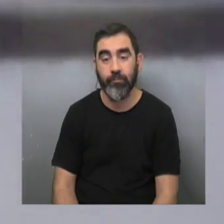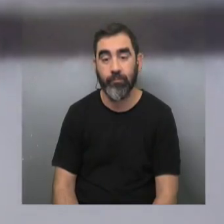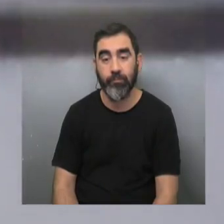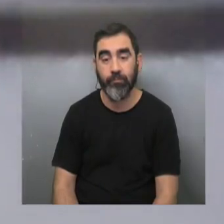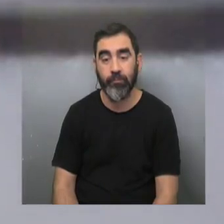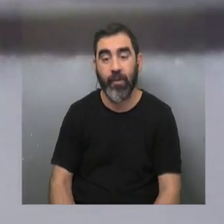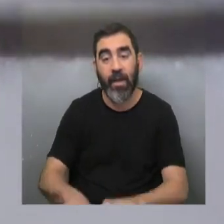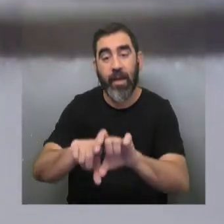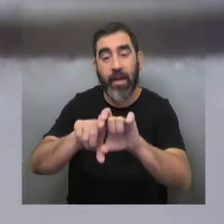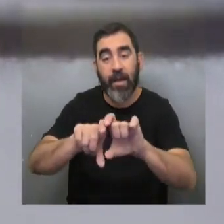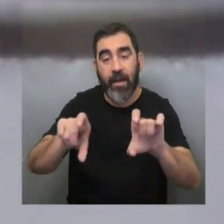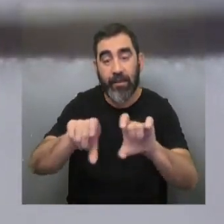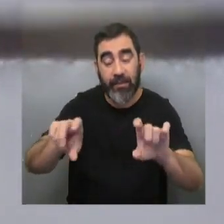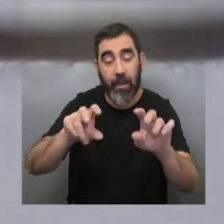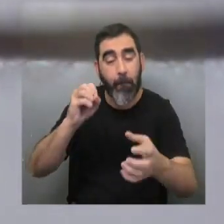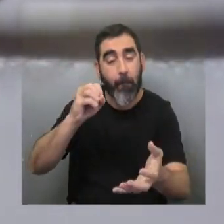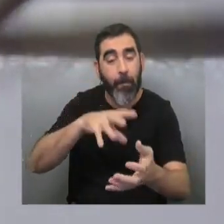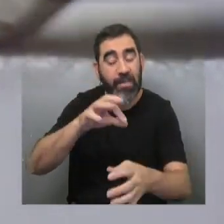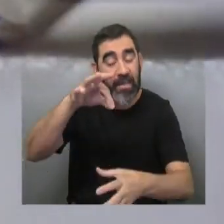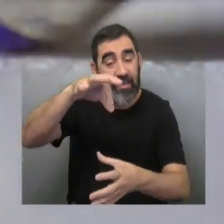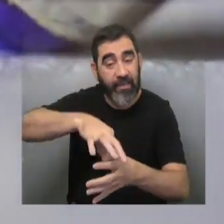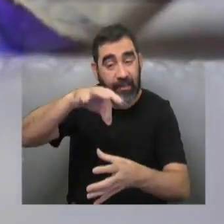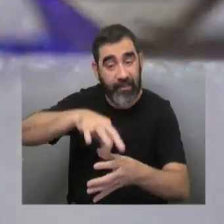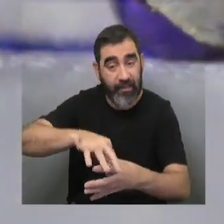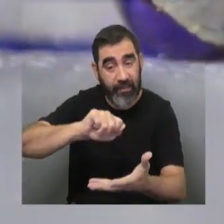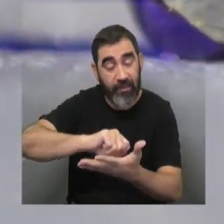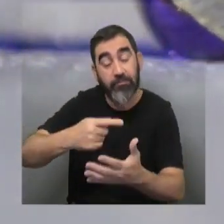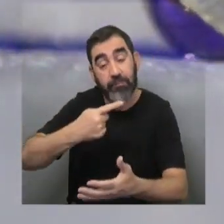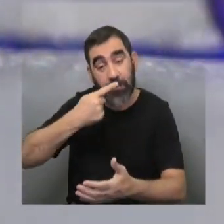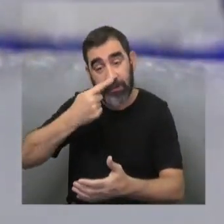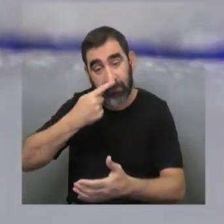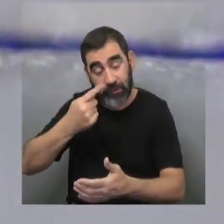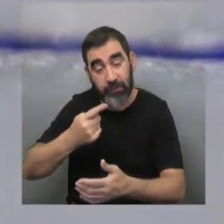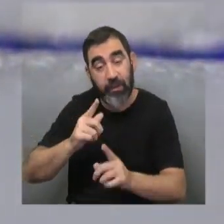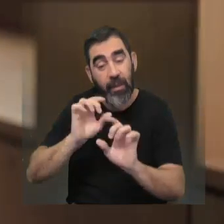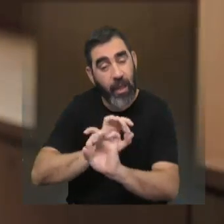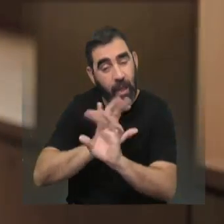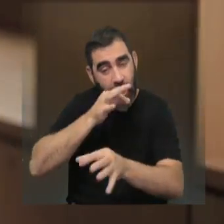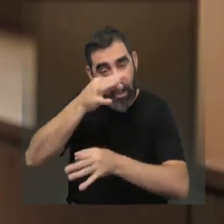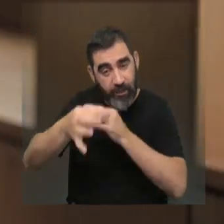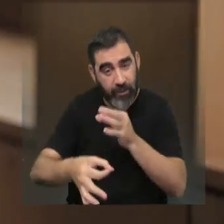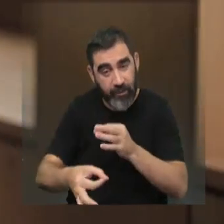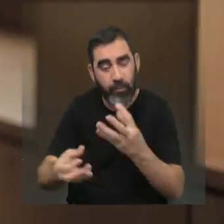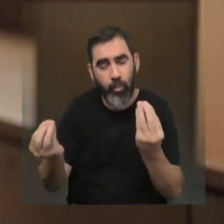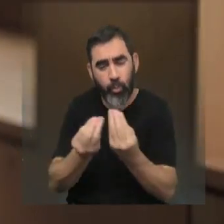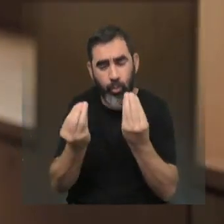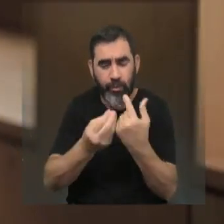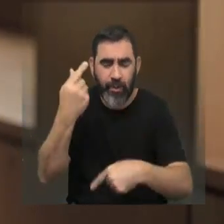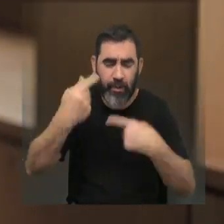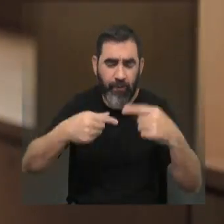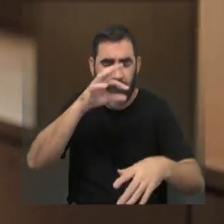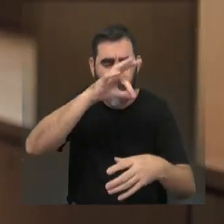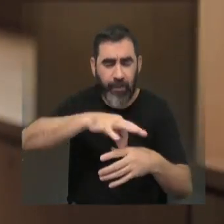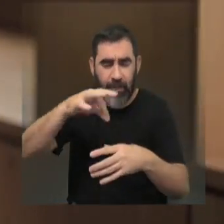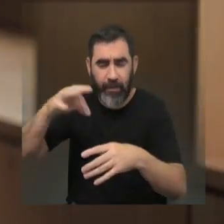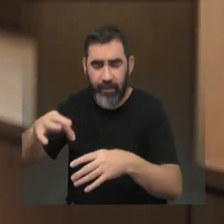Esta receta para atacar manchas de tinta es muy interesante. Debemos aclarar igual que tenemos muchos tipos de tintas y